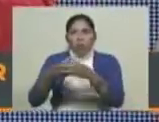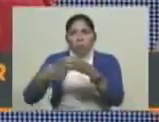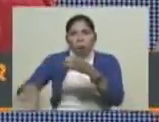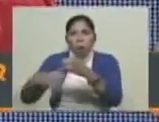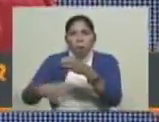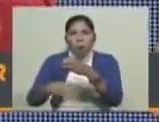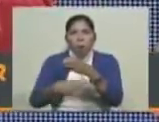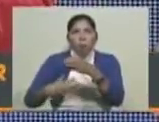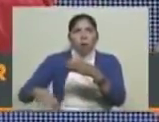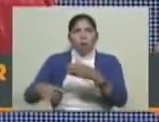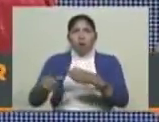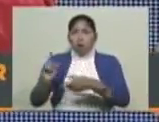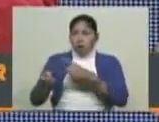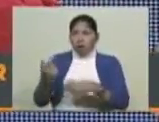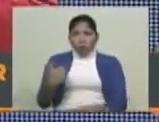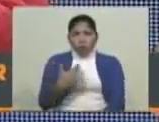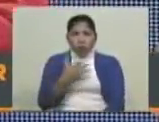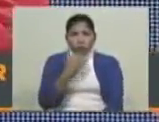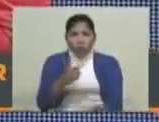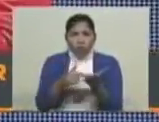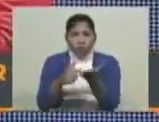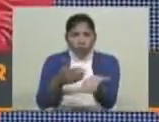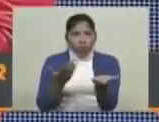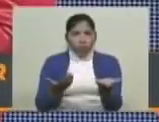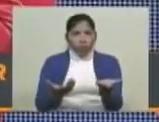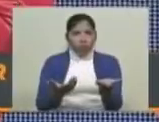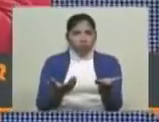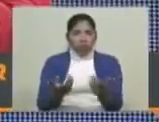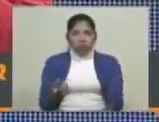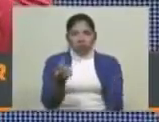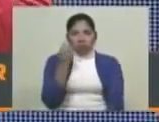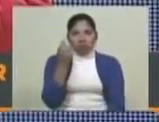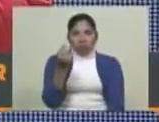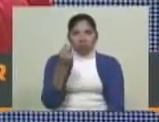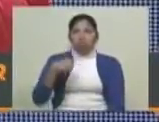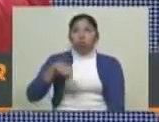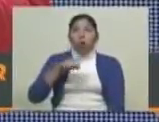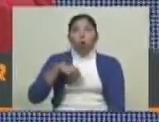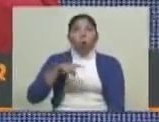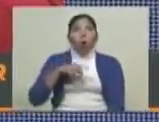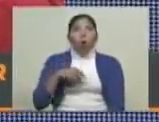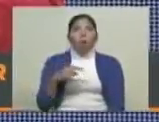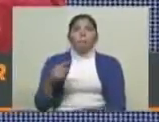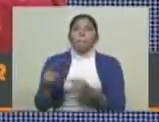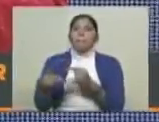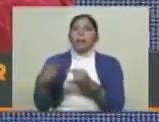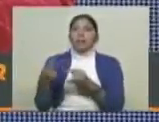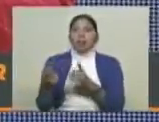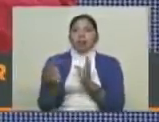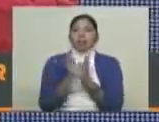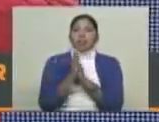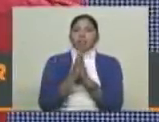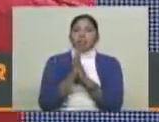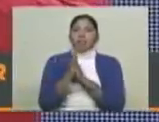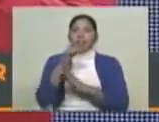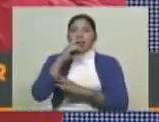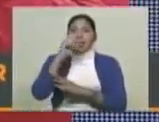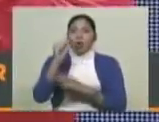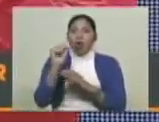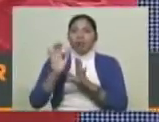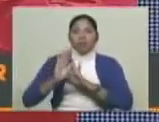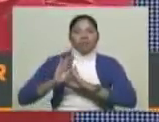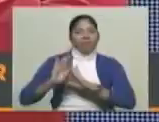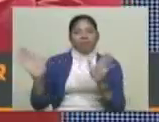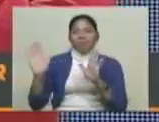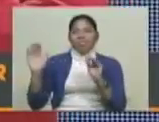se atreverá a decirlo? Ninguno. Todos decían, mañana te vas, Nicolás. Porque era lo que escuchaban